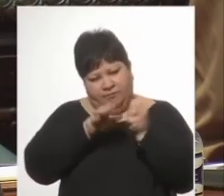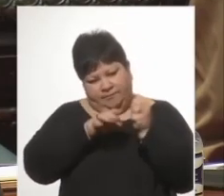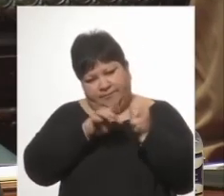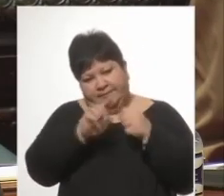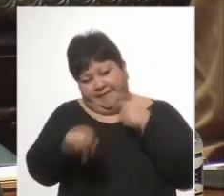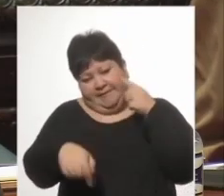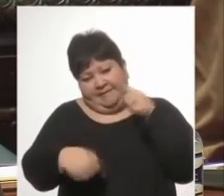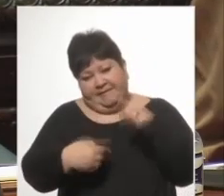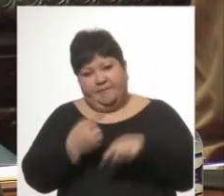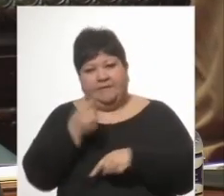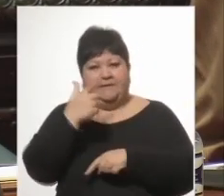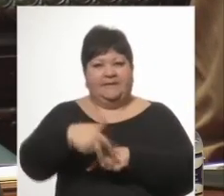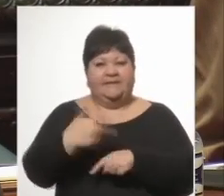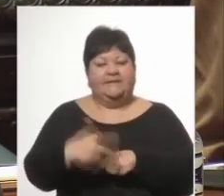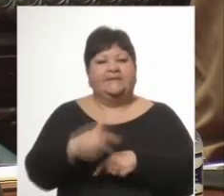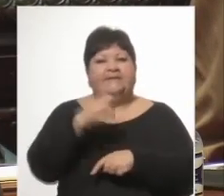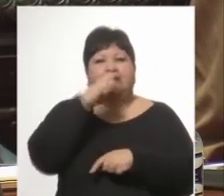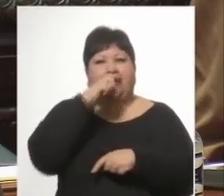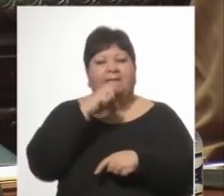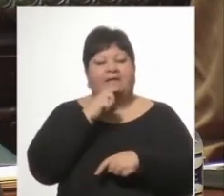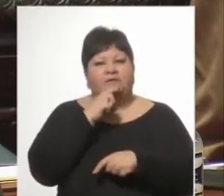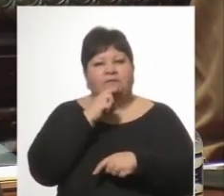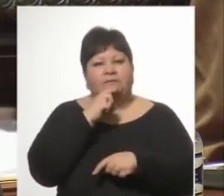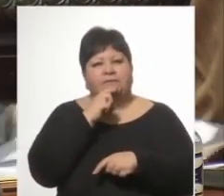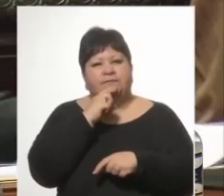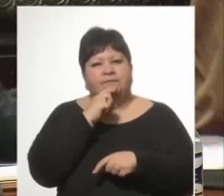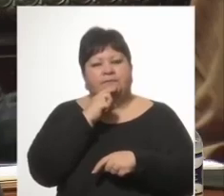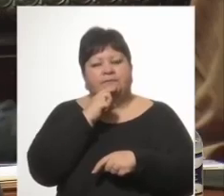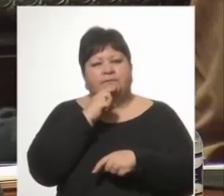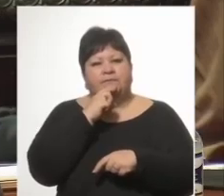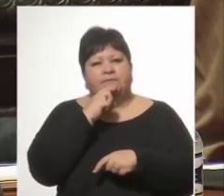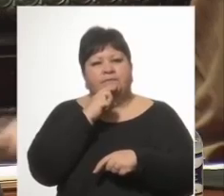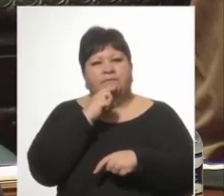después. Al dirigirme